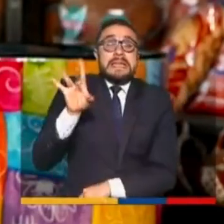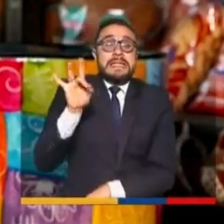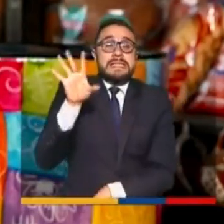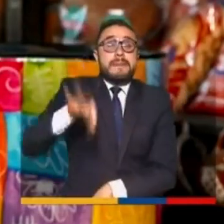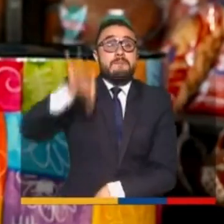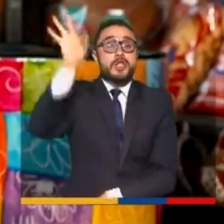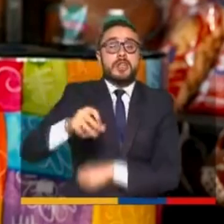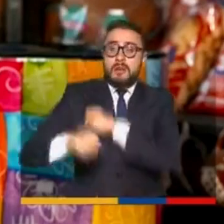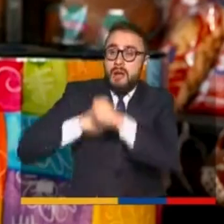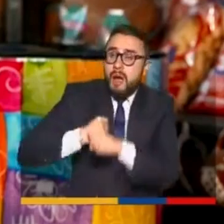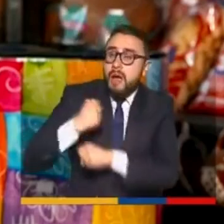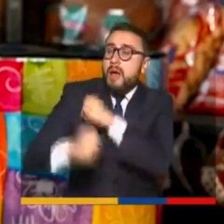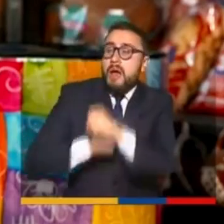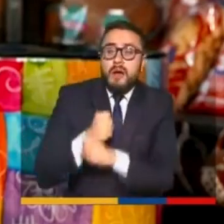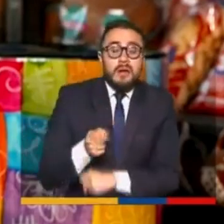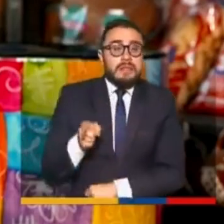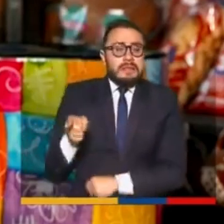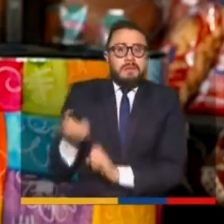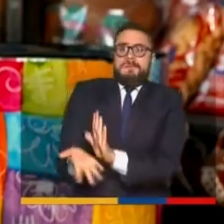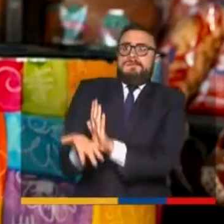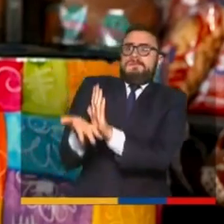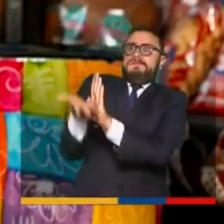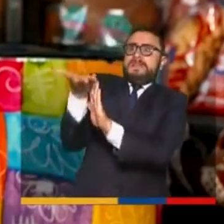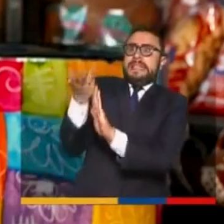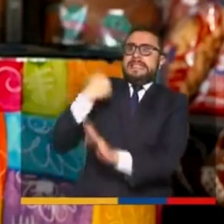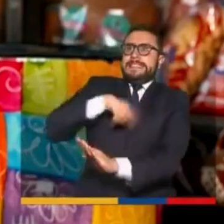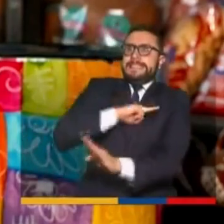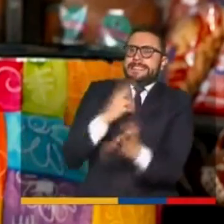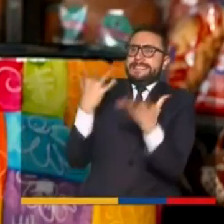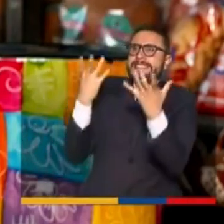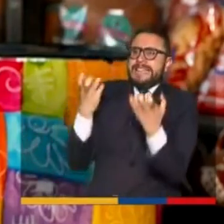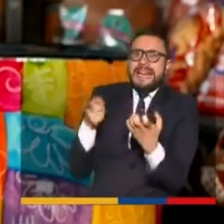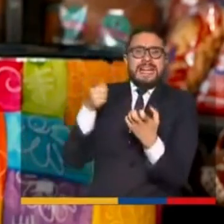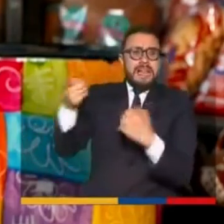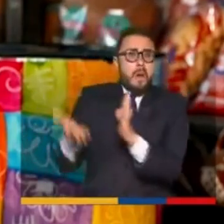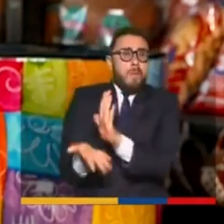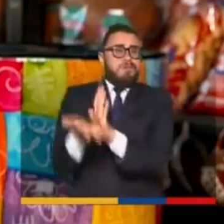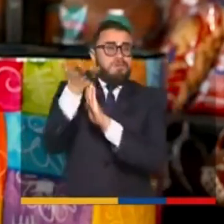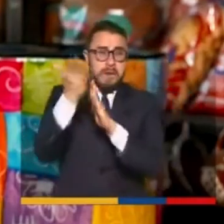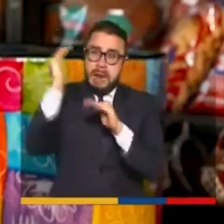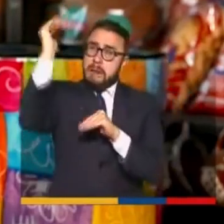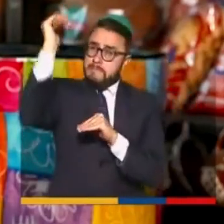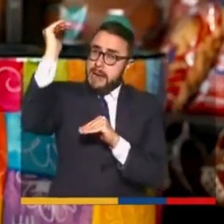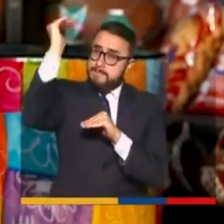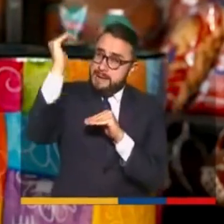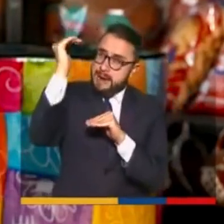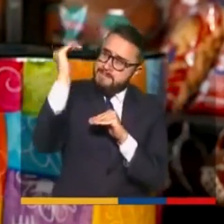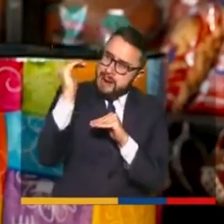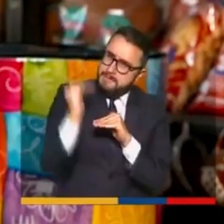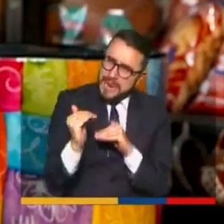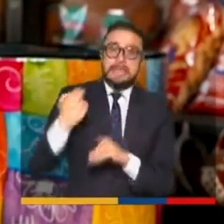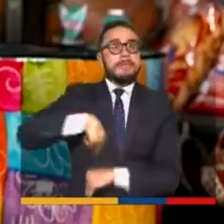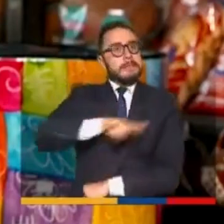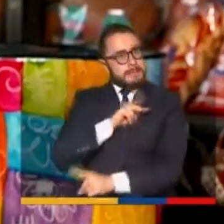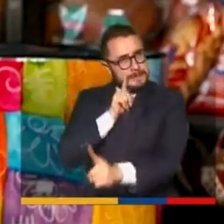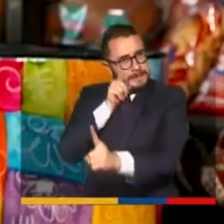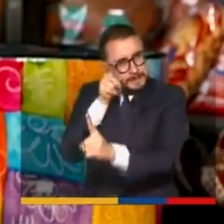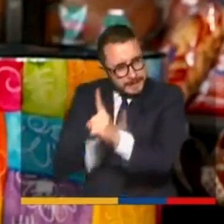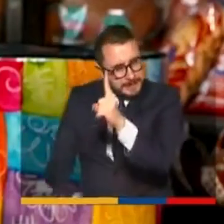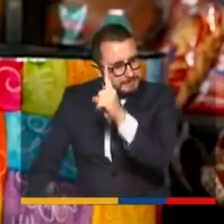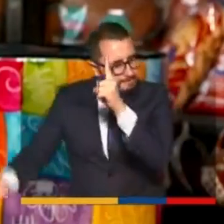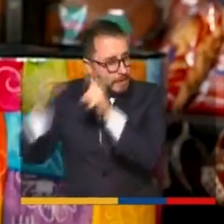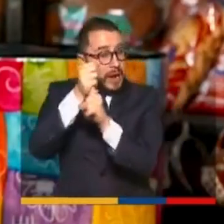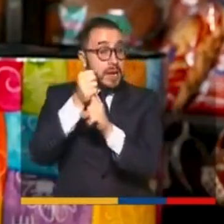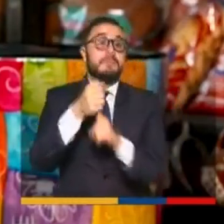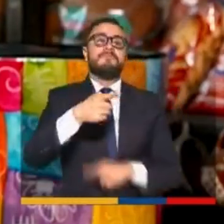anual. Nosotros nos propusimos reducir esa inflación y lo hemos logrado. El costo